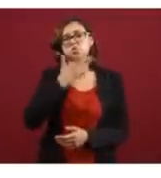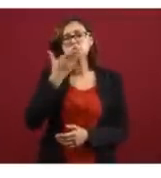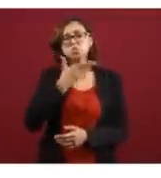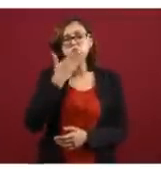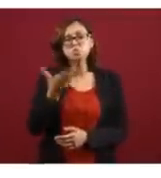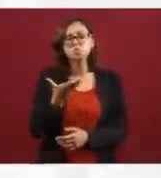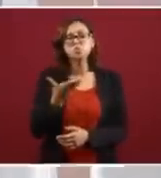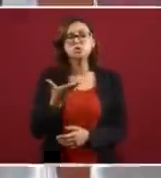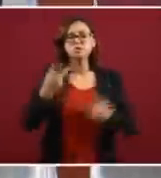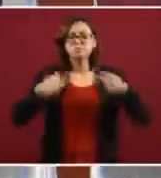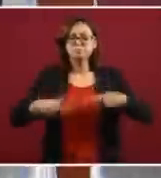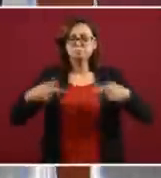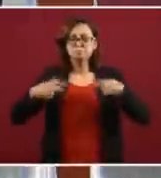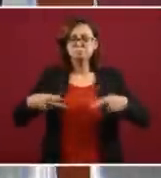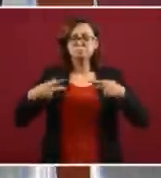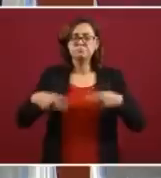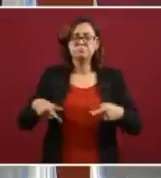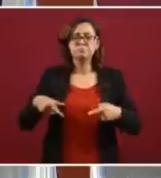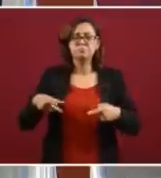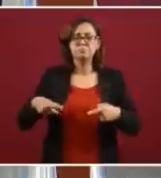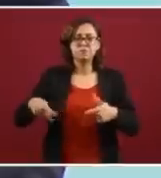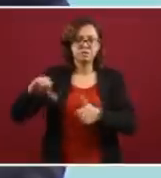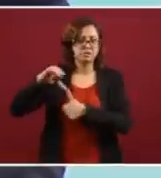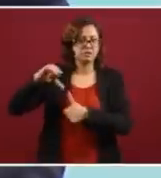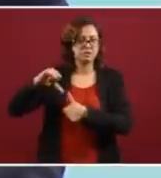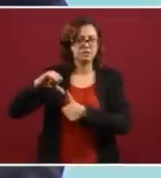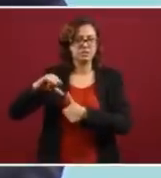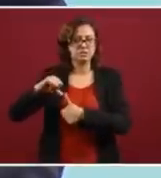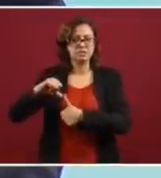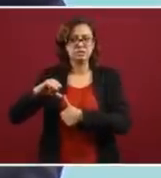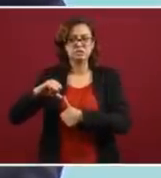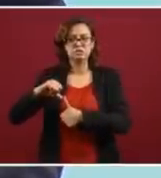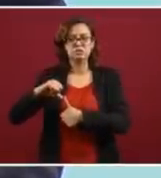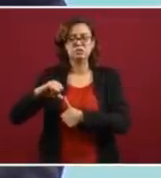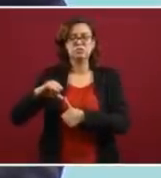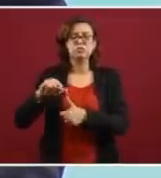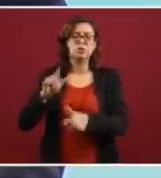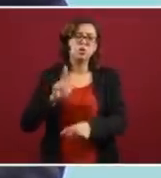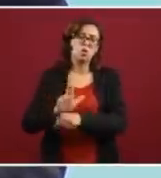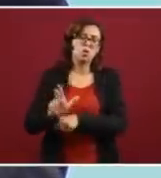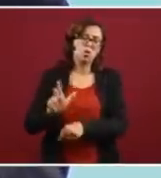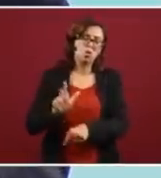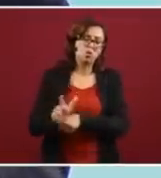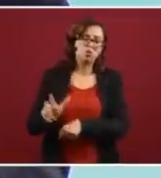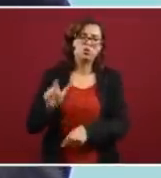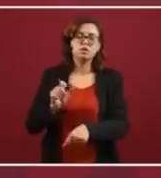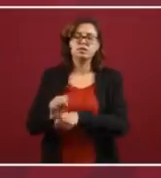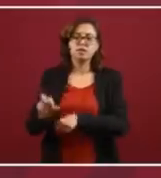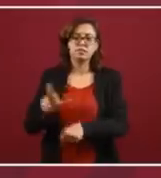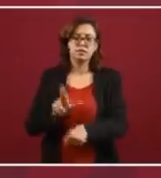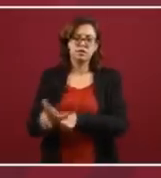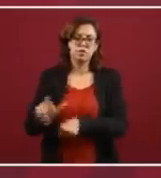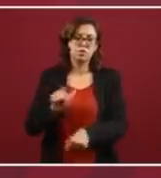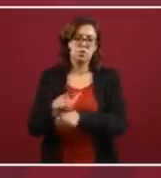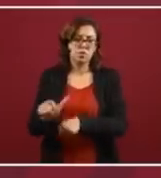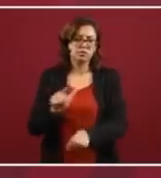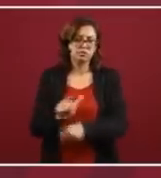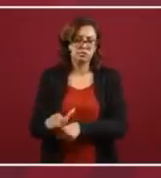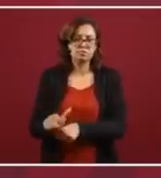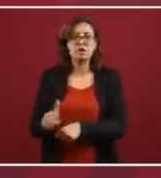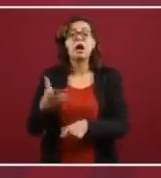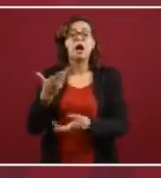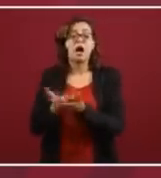presentaba, de personas provenientes de Centroamérica, particularmente de Honduras, El Salvador y Guatemala, sino que tenemos un